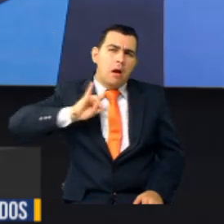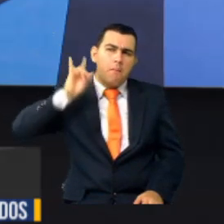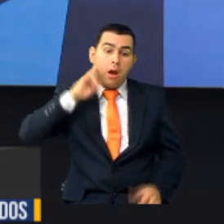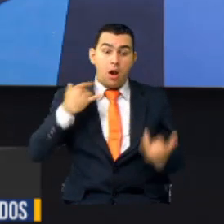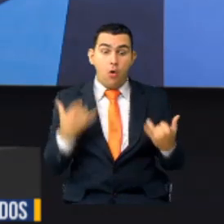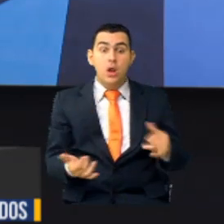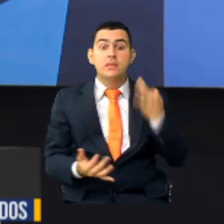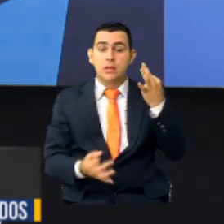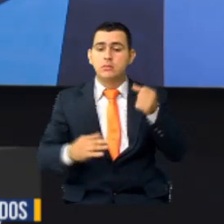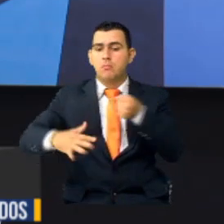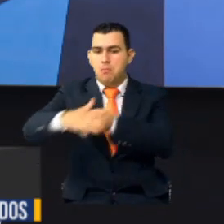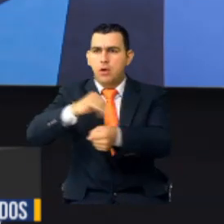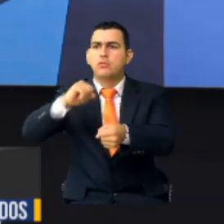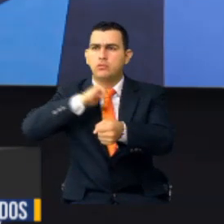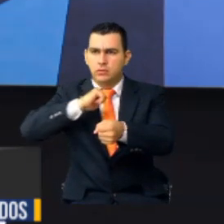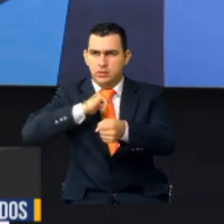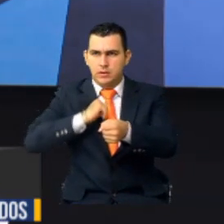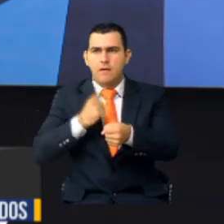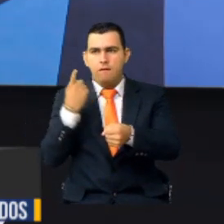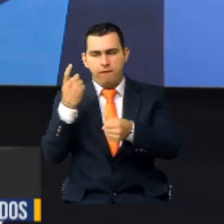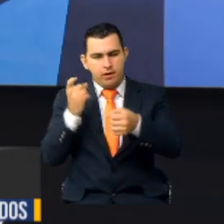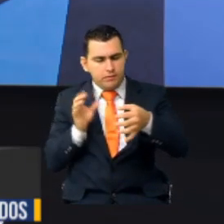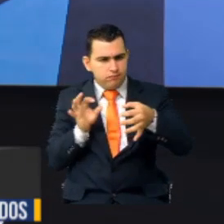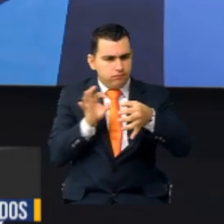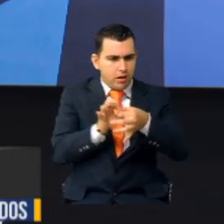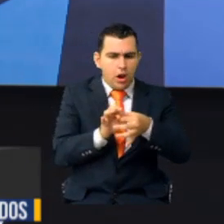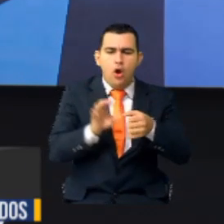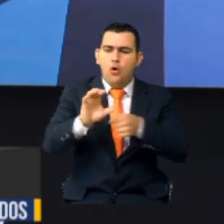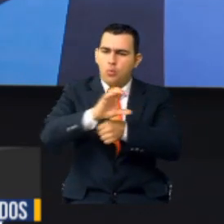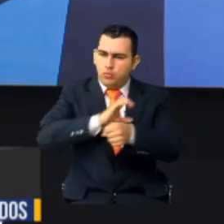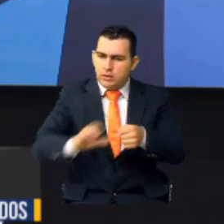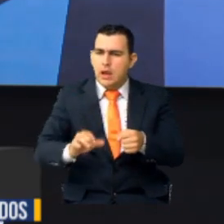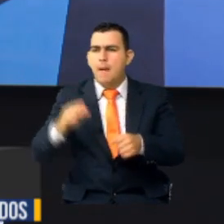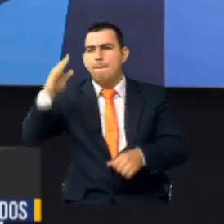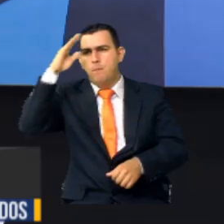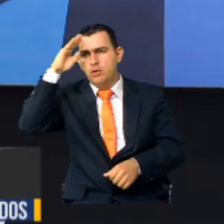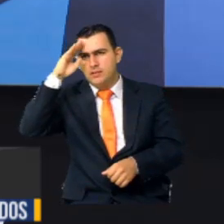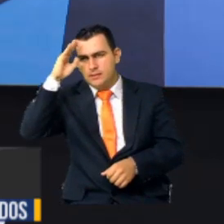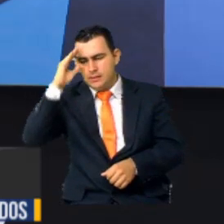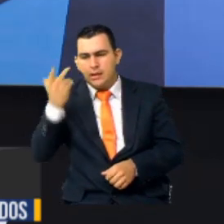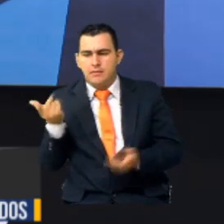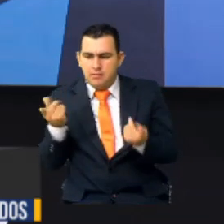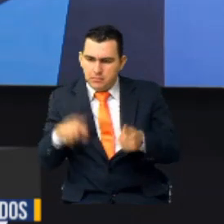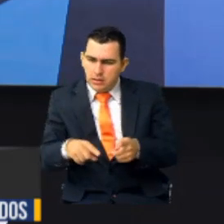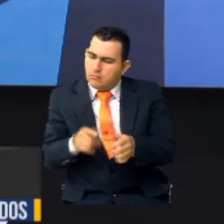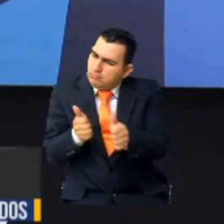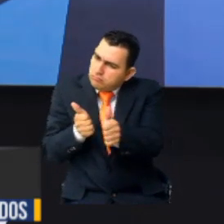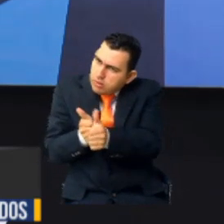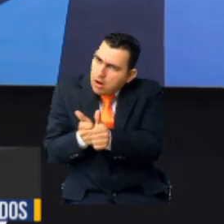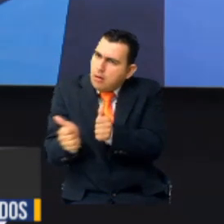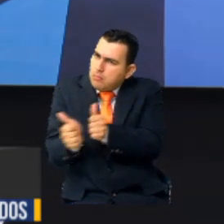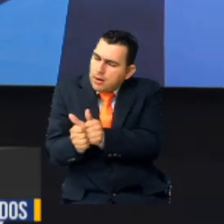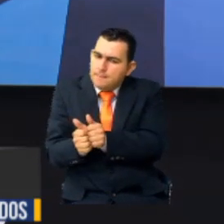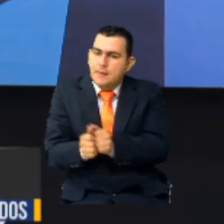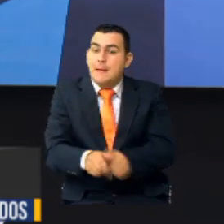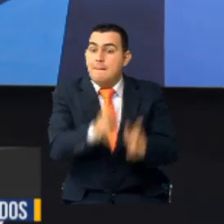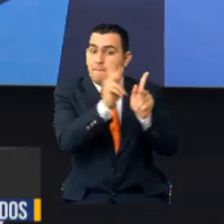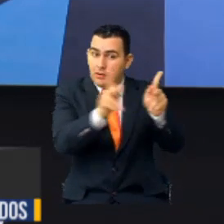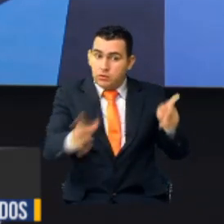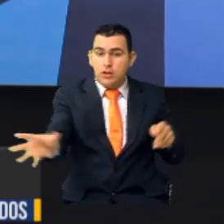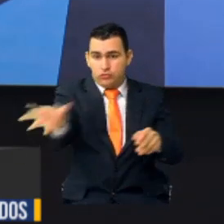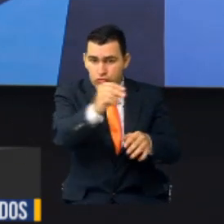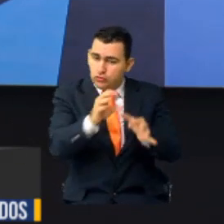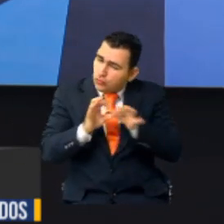que la tienen, es articularse con la comunidad, fortalecer los cuadrantes, que la misma comunidad se empodere de esta situación y que nos articulemos